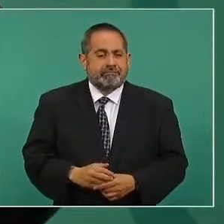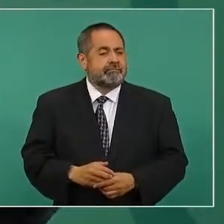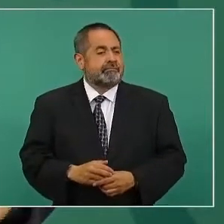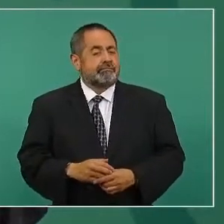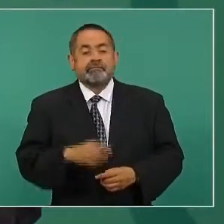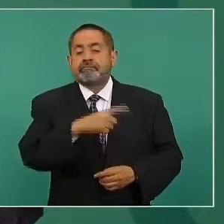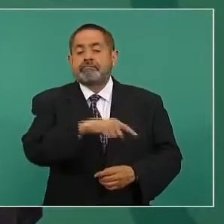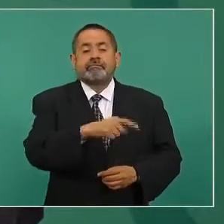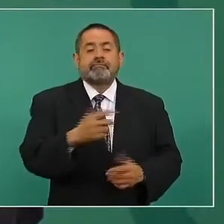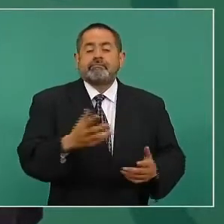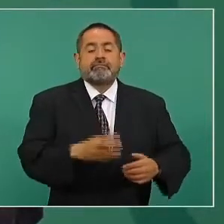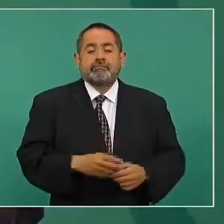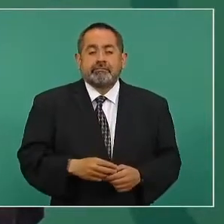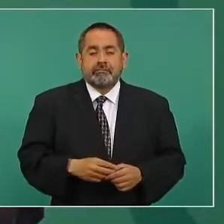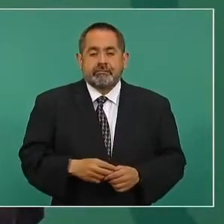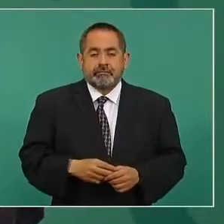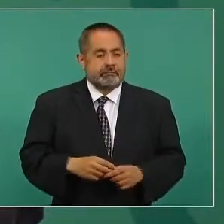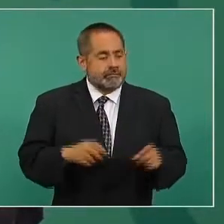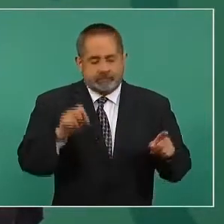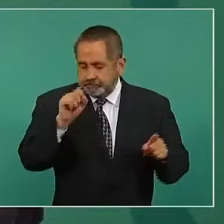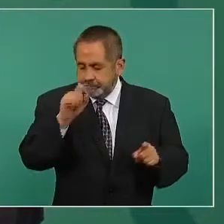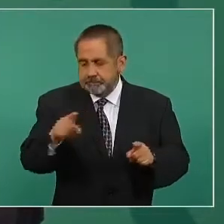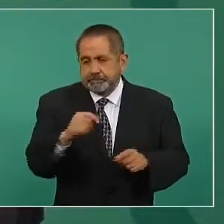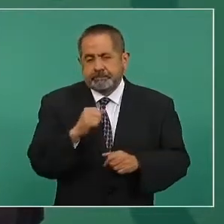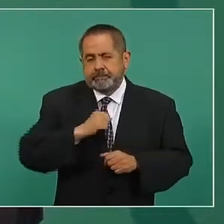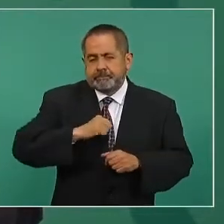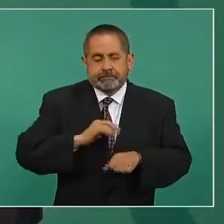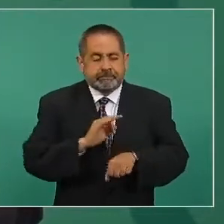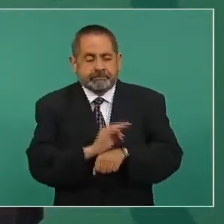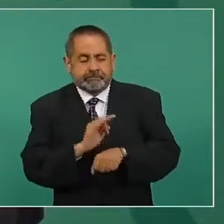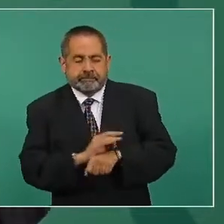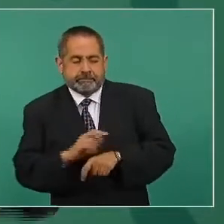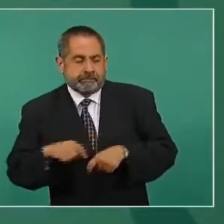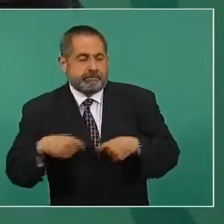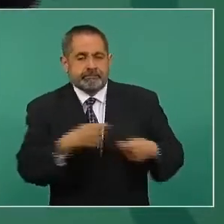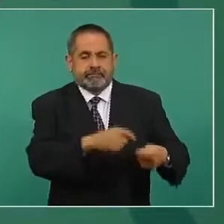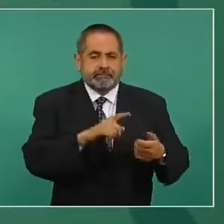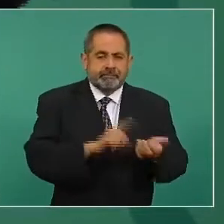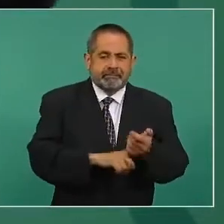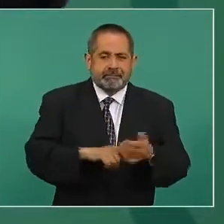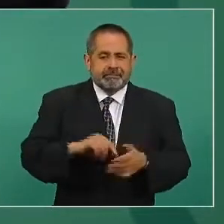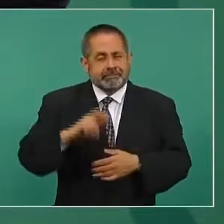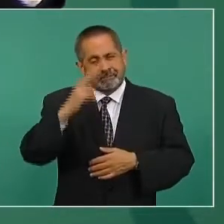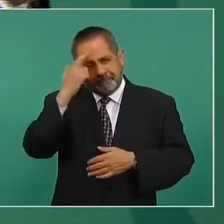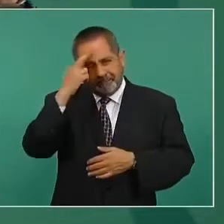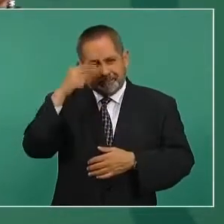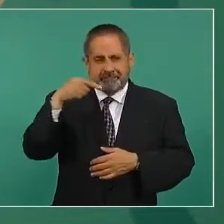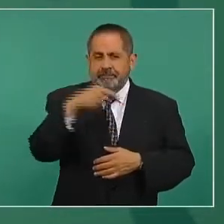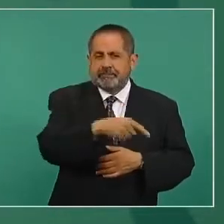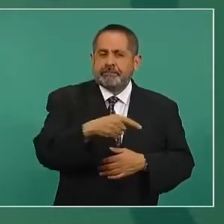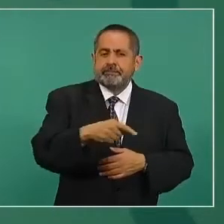recibieron, también por influyentismo, los bloques